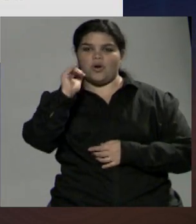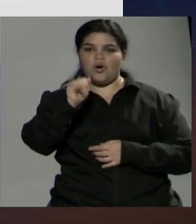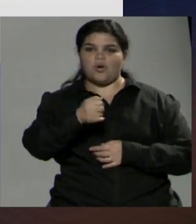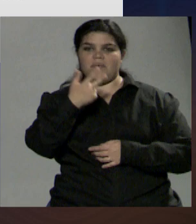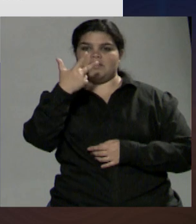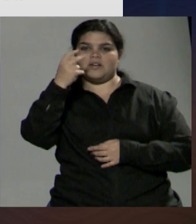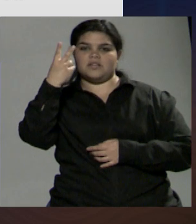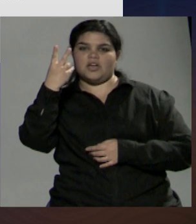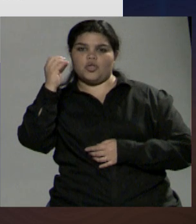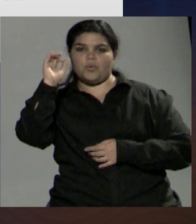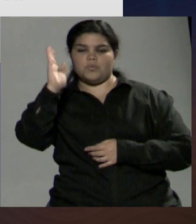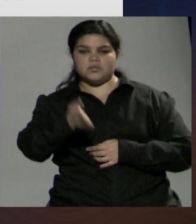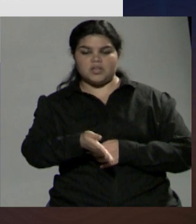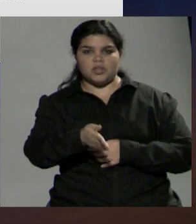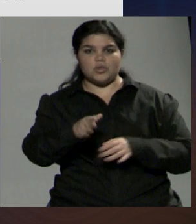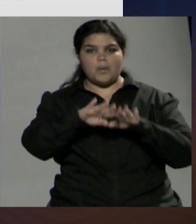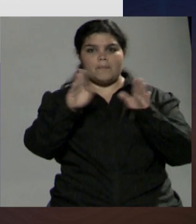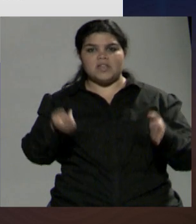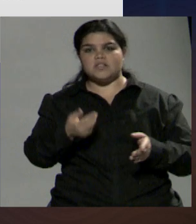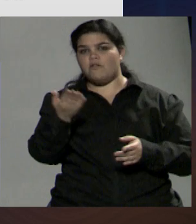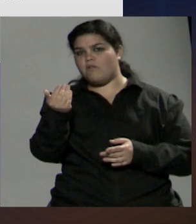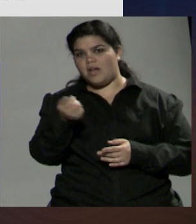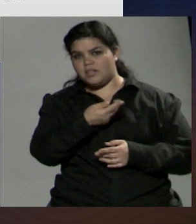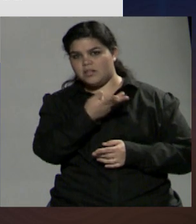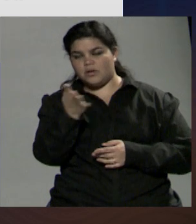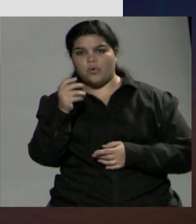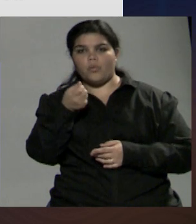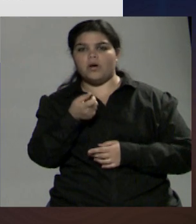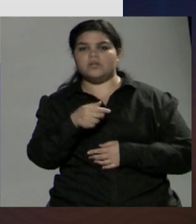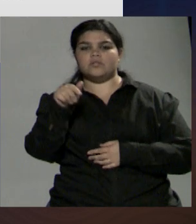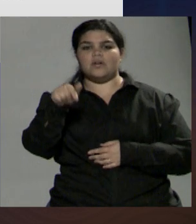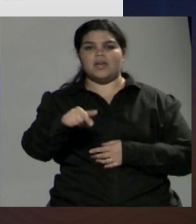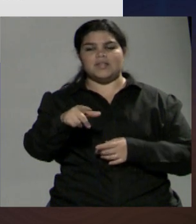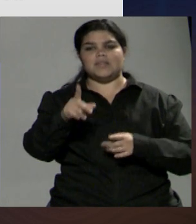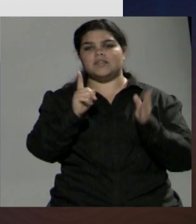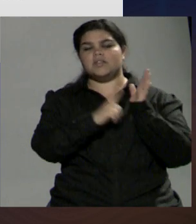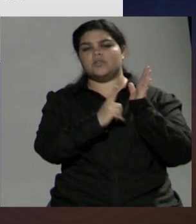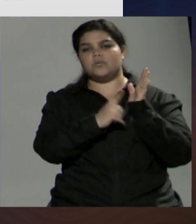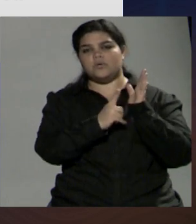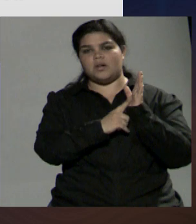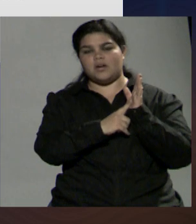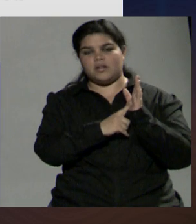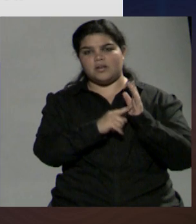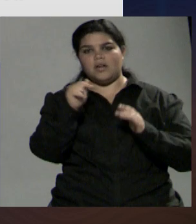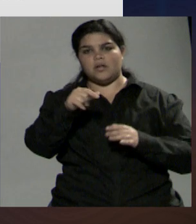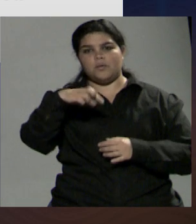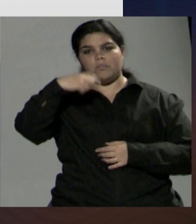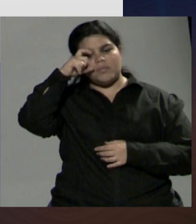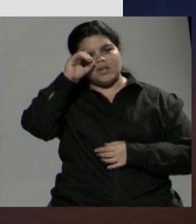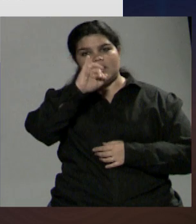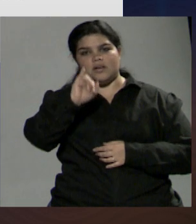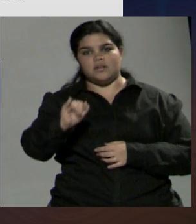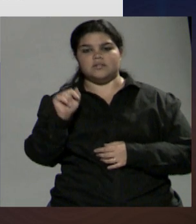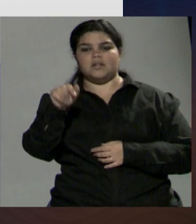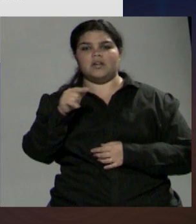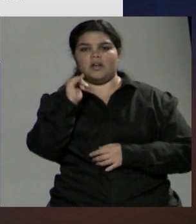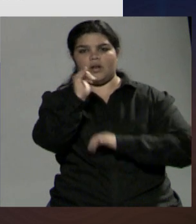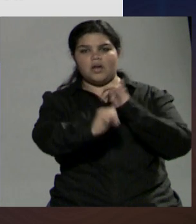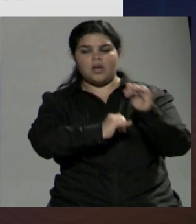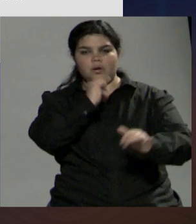4,32% de las mesas y, como te decía, el titular de la Secretaría de Asuntos Políticos Institucionales, Adrián Pérez, confirmó que esto va